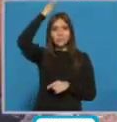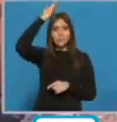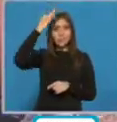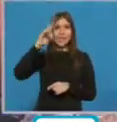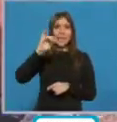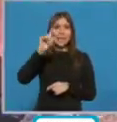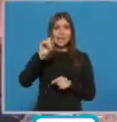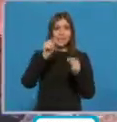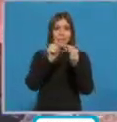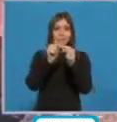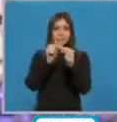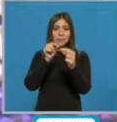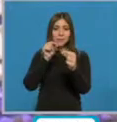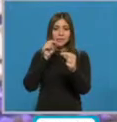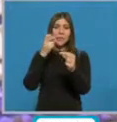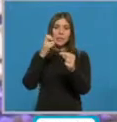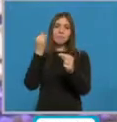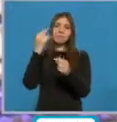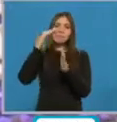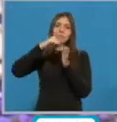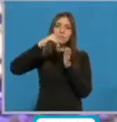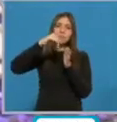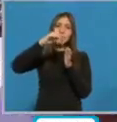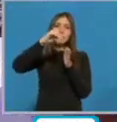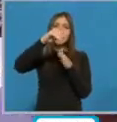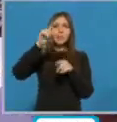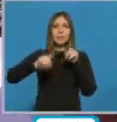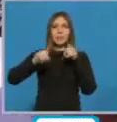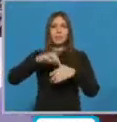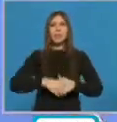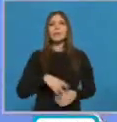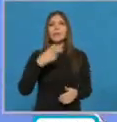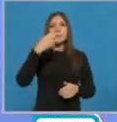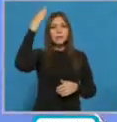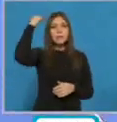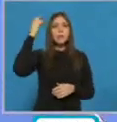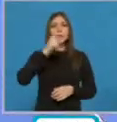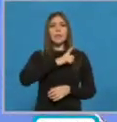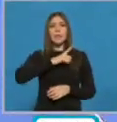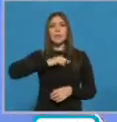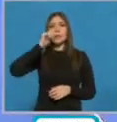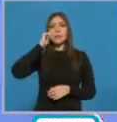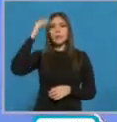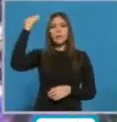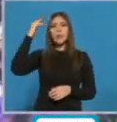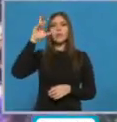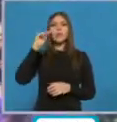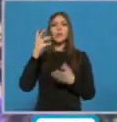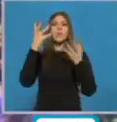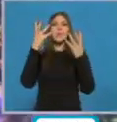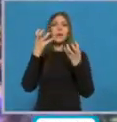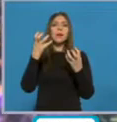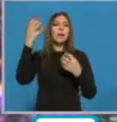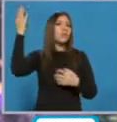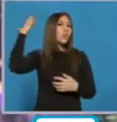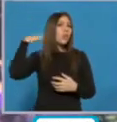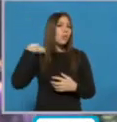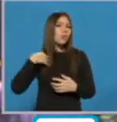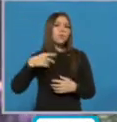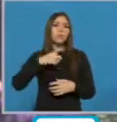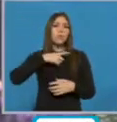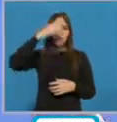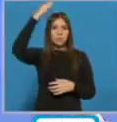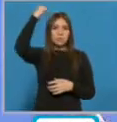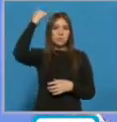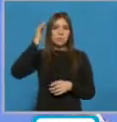estar retocando más constantemente de acuerdo a nuestras La necesidades. raíz es lo que se debe retocar de por sí, ¿no? O sea, Exacto. para no maltratar tanto tu cabello. Así es. Retocas